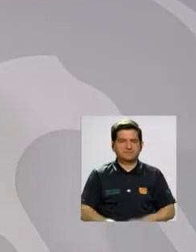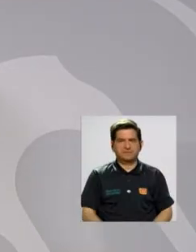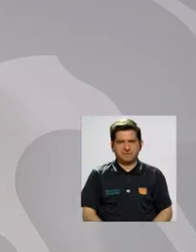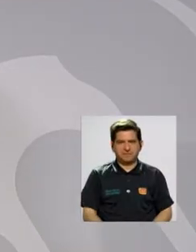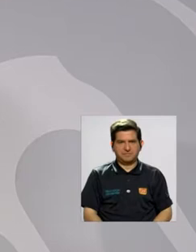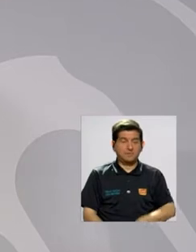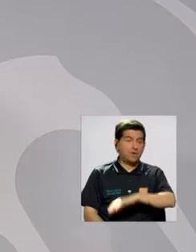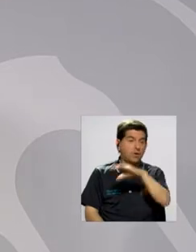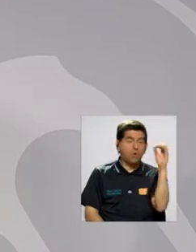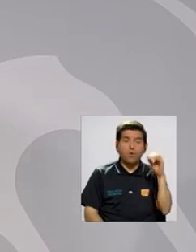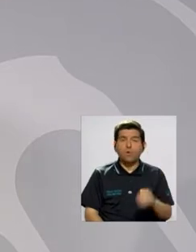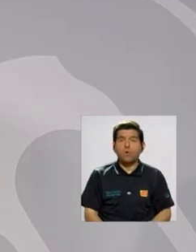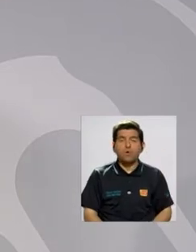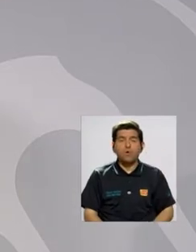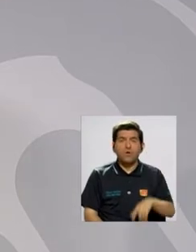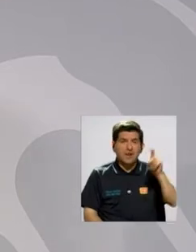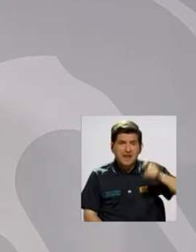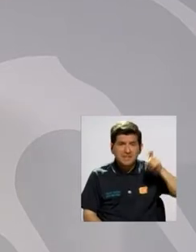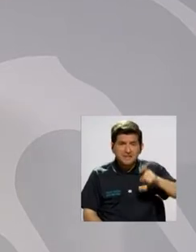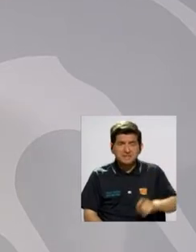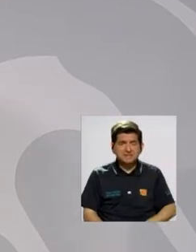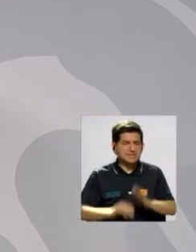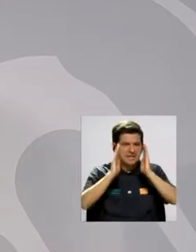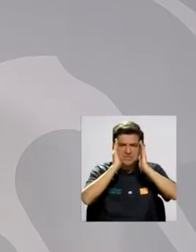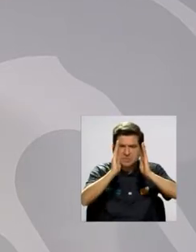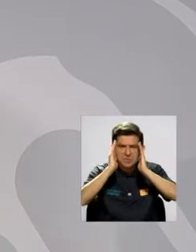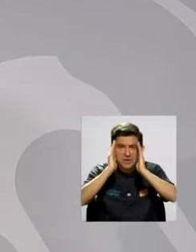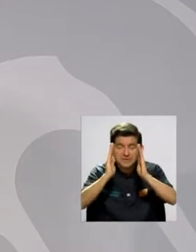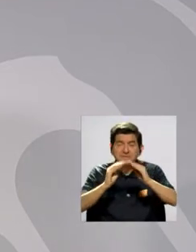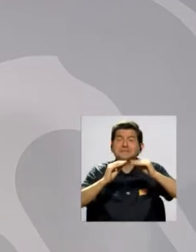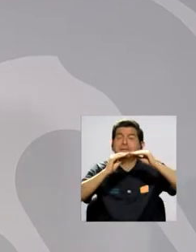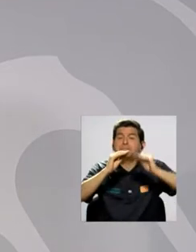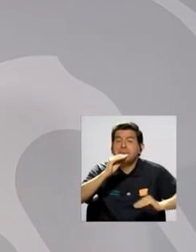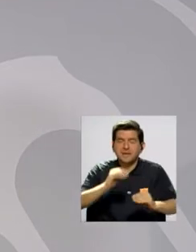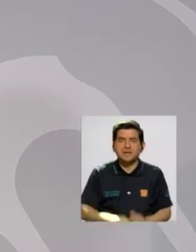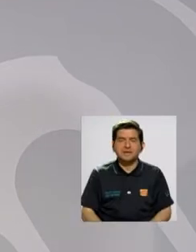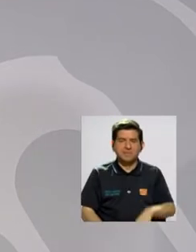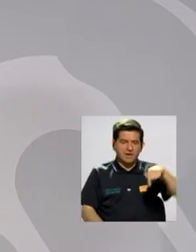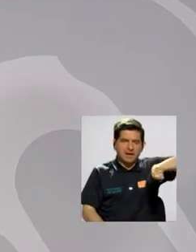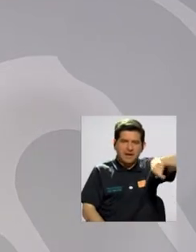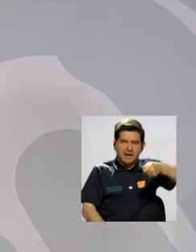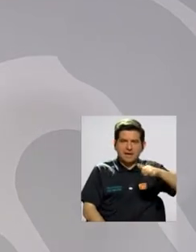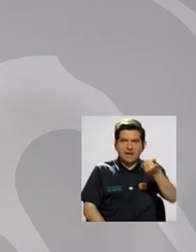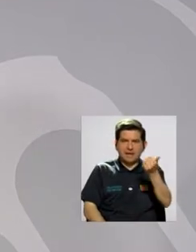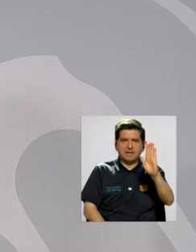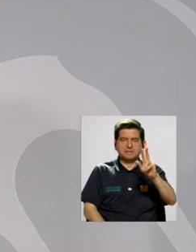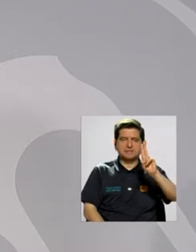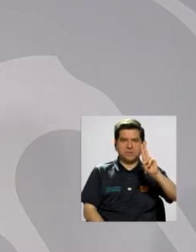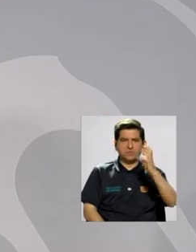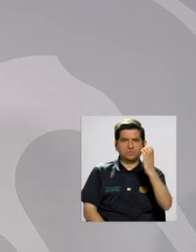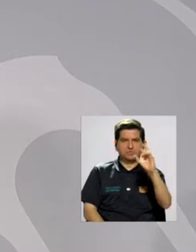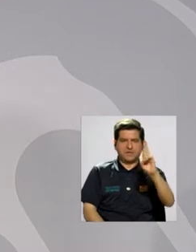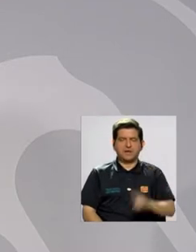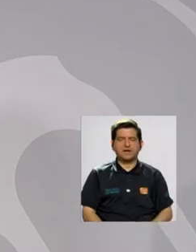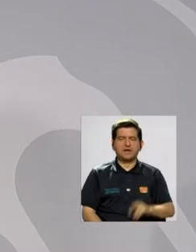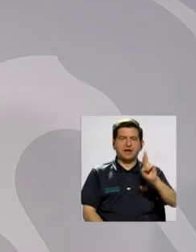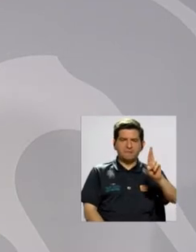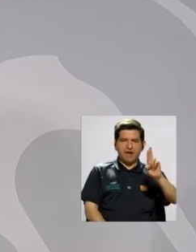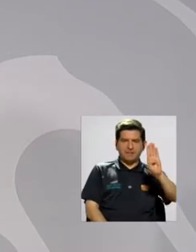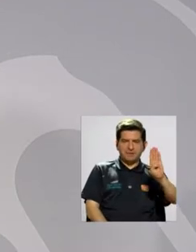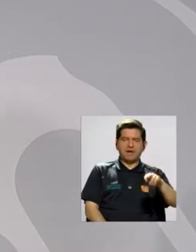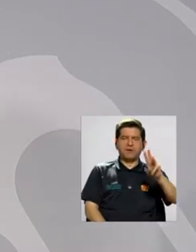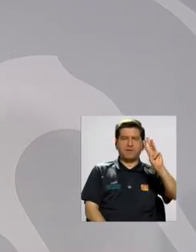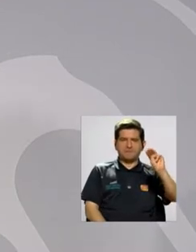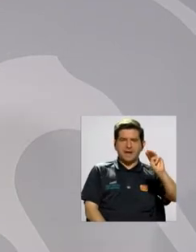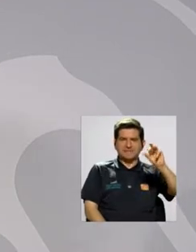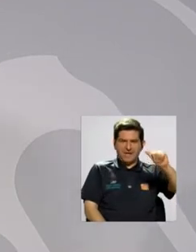haber recogido esas necesidades como mínimo. Estamos en Canal 15, Universidad de Costa Rica, con don Randall Blanco y